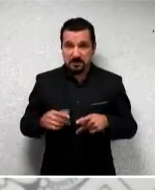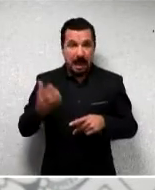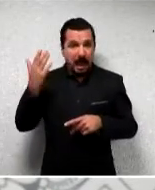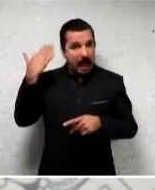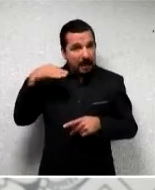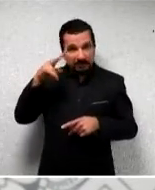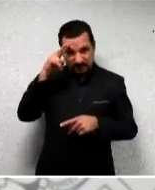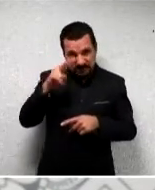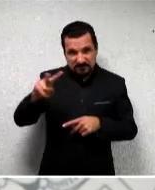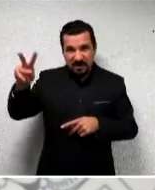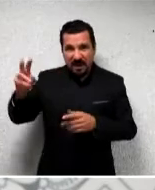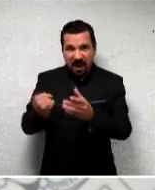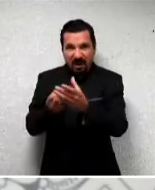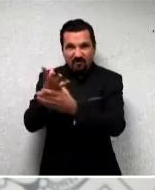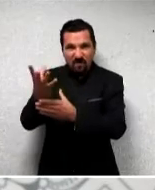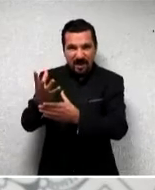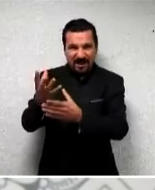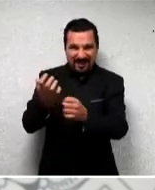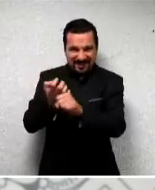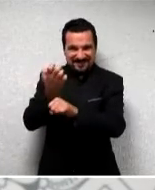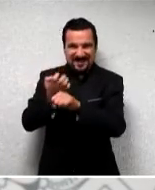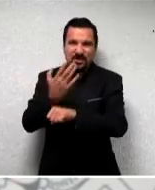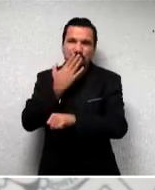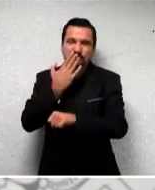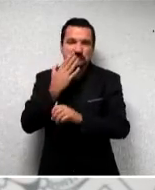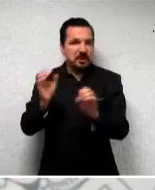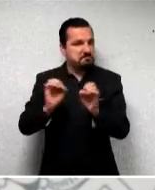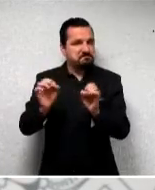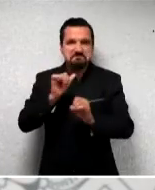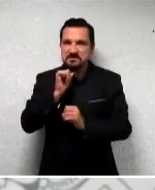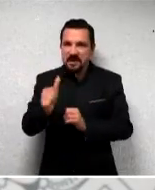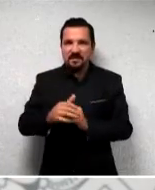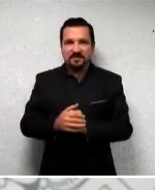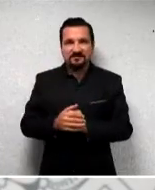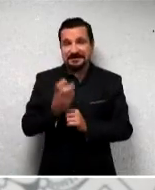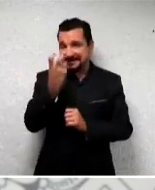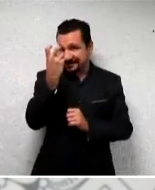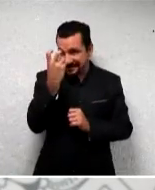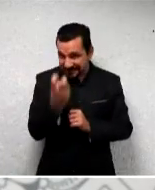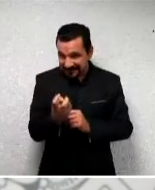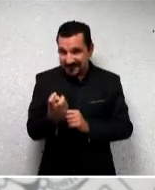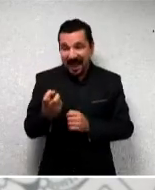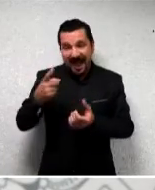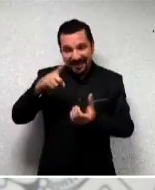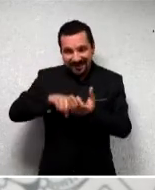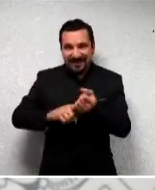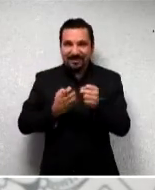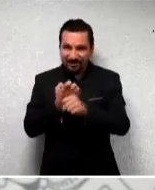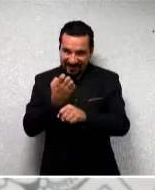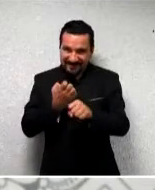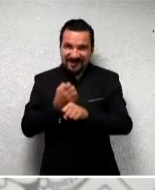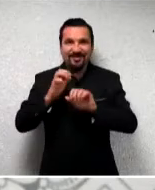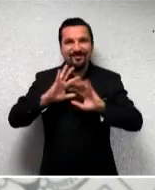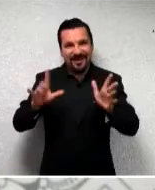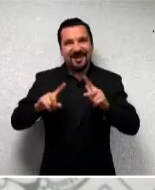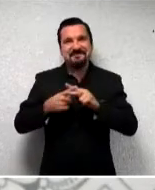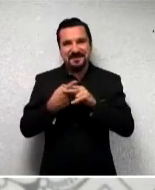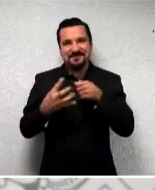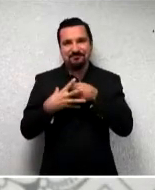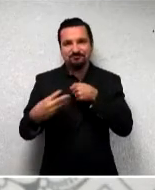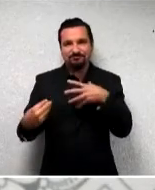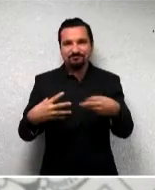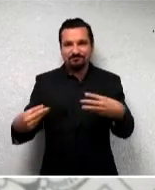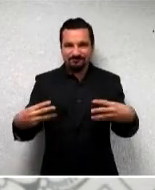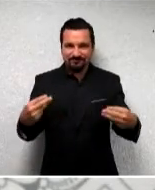antecedentes de viaje fuera del estado lo que confirma la circulación local del virus